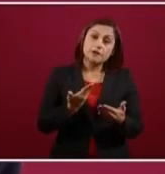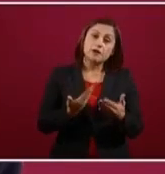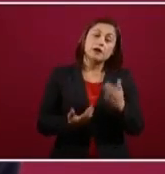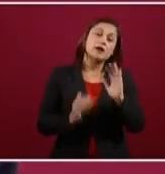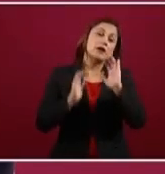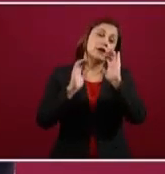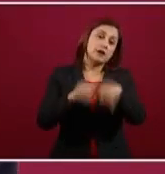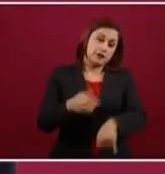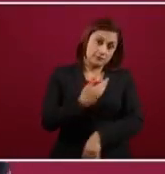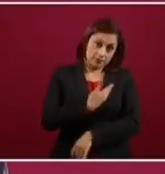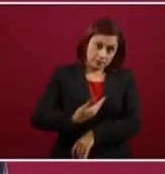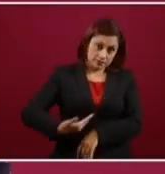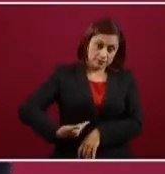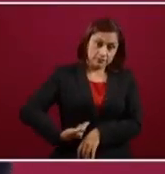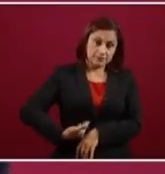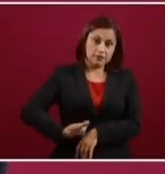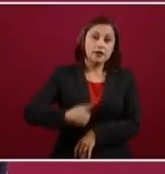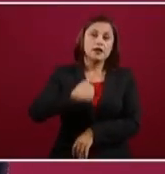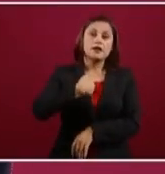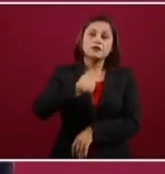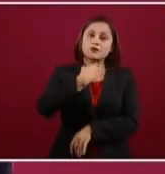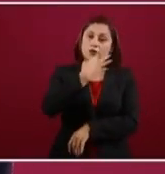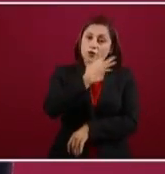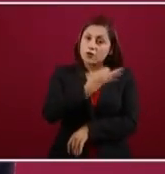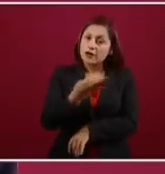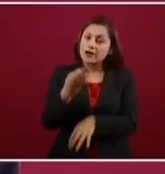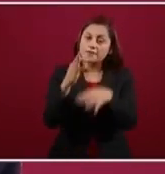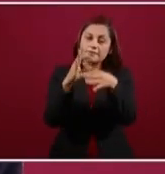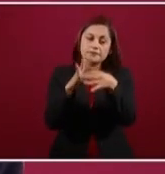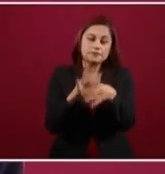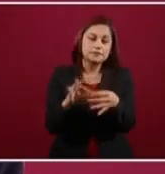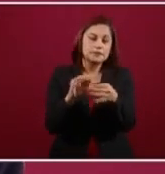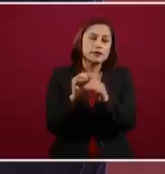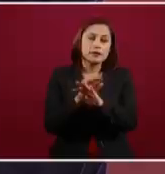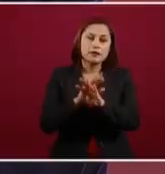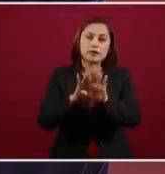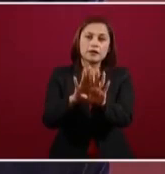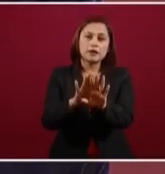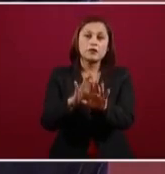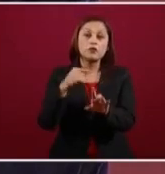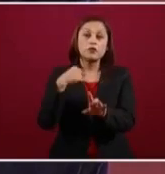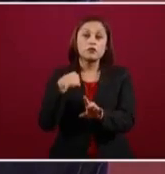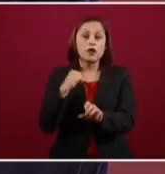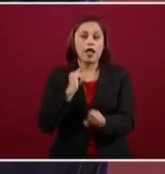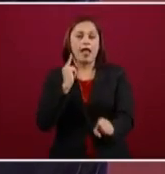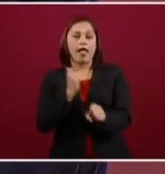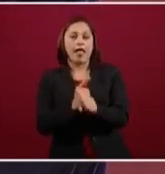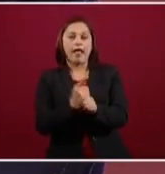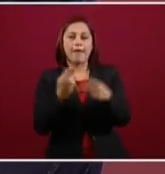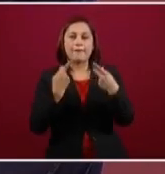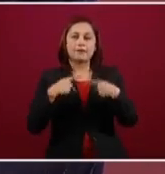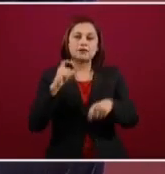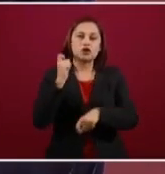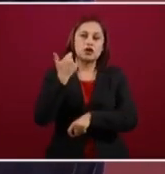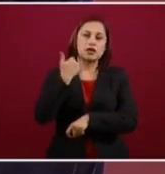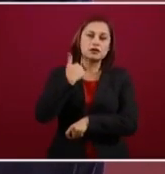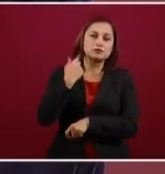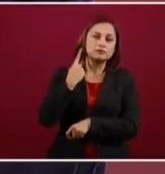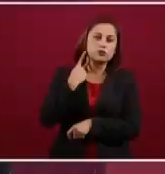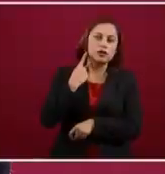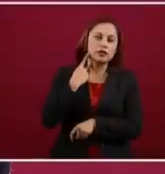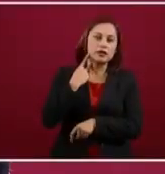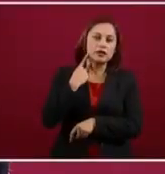claro que no iba a haber persecución política, que no es mi fuerte la